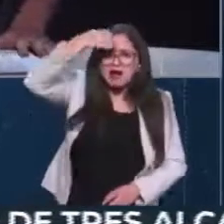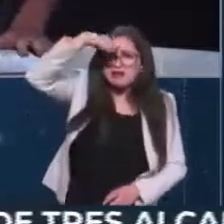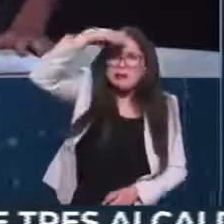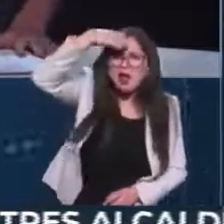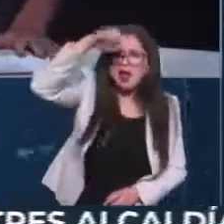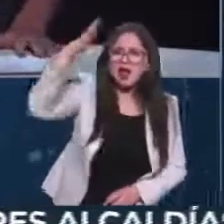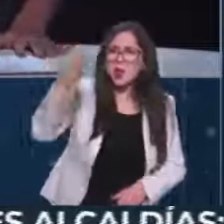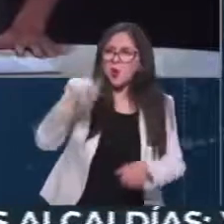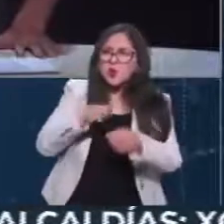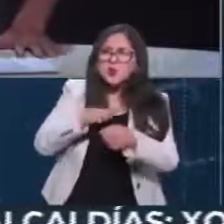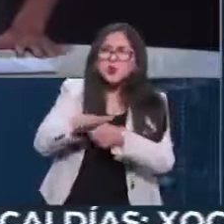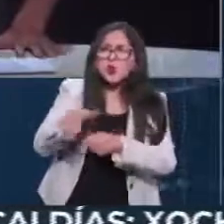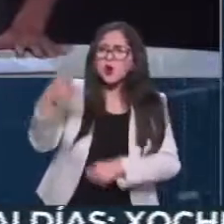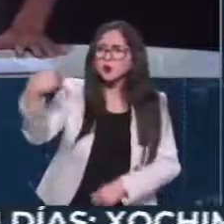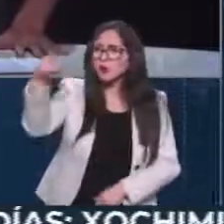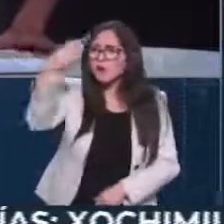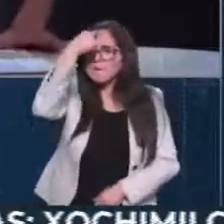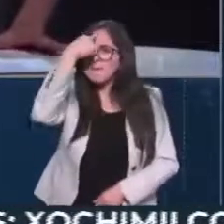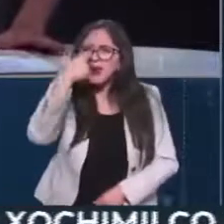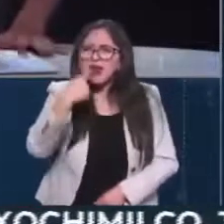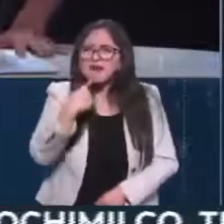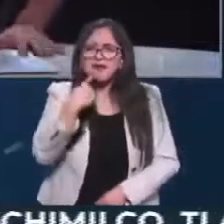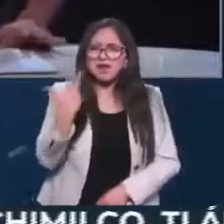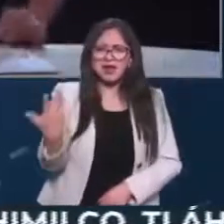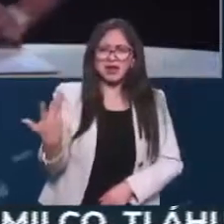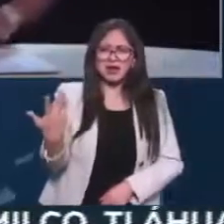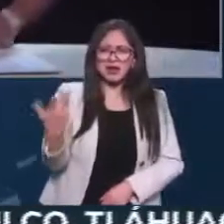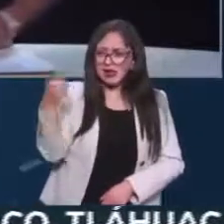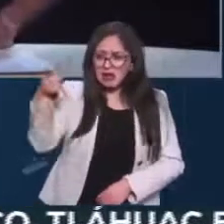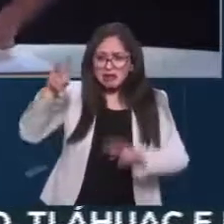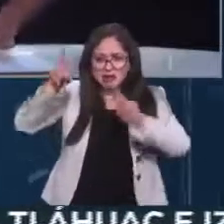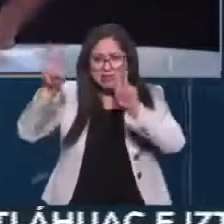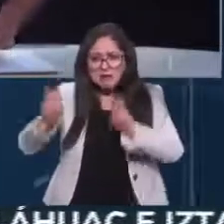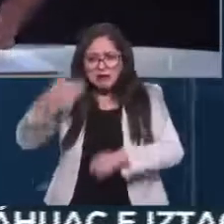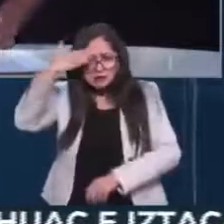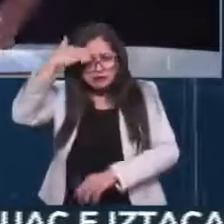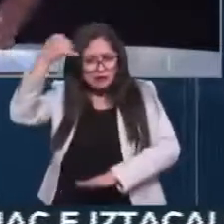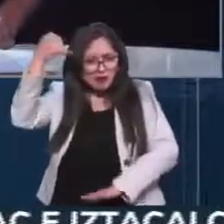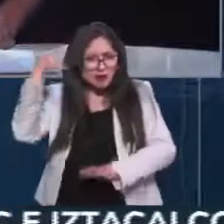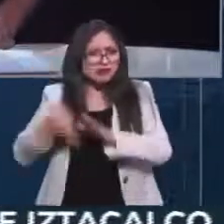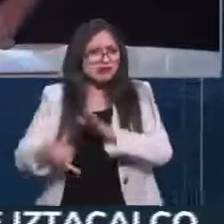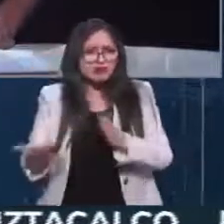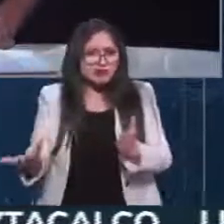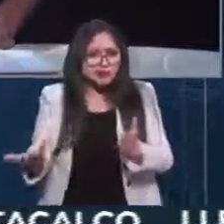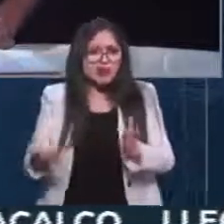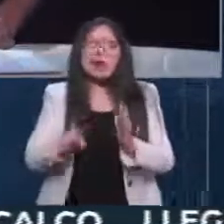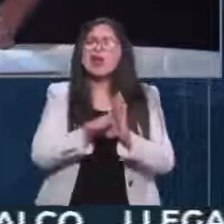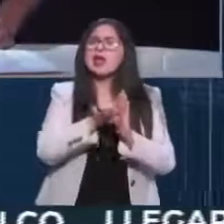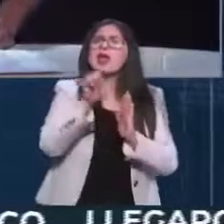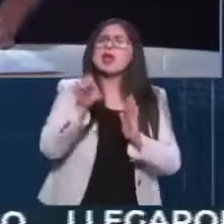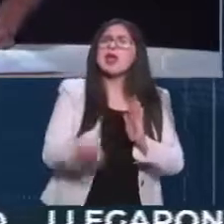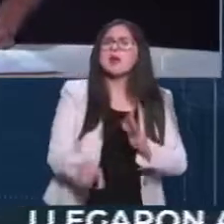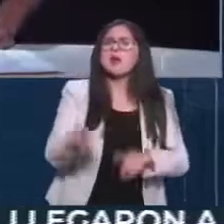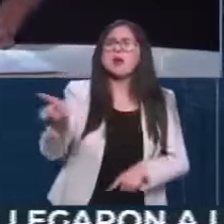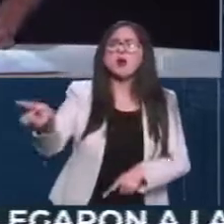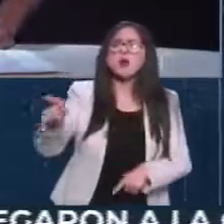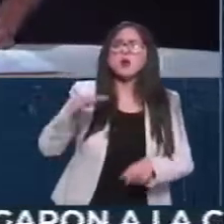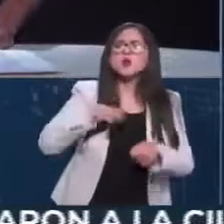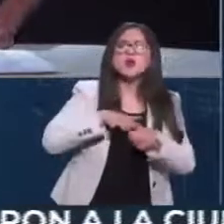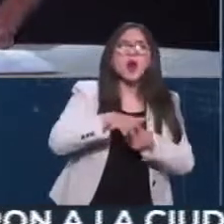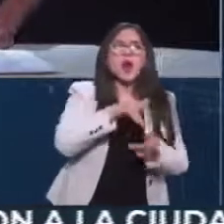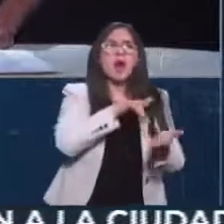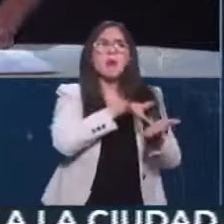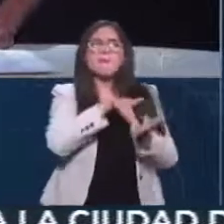cuál perfil técnico cuenta? Y pues ya entrados en gas, ya que estamos hablando de esto, ¿a qué intereses se sabe que responde?